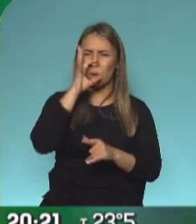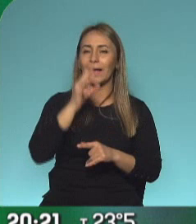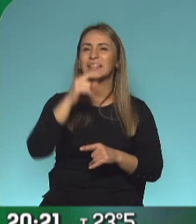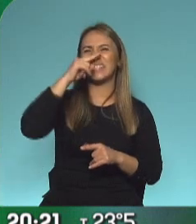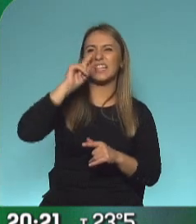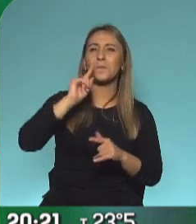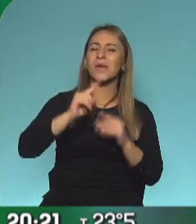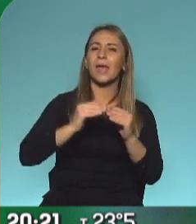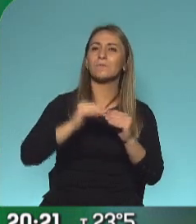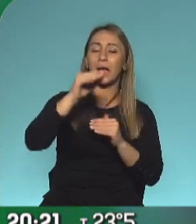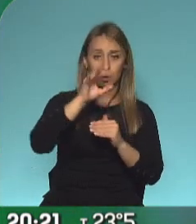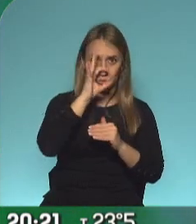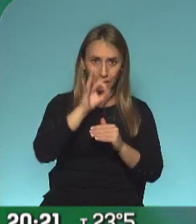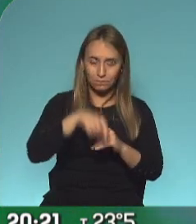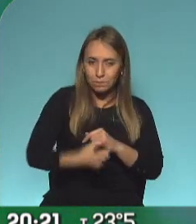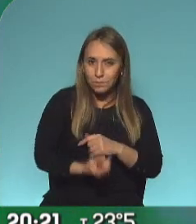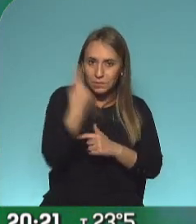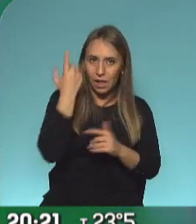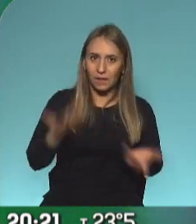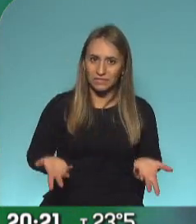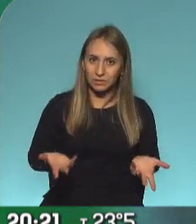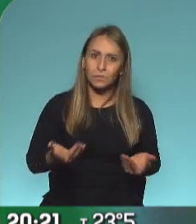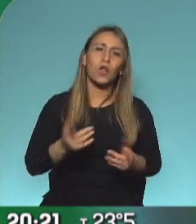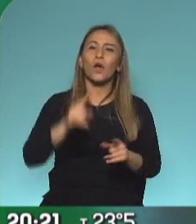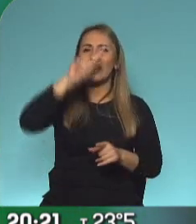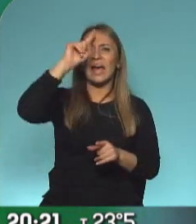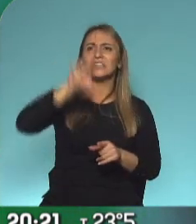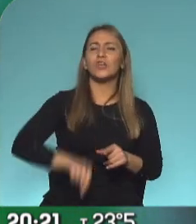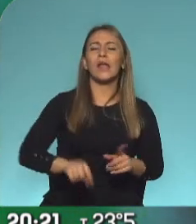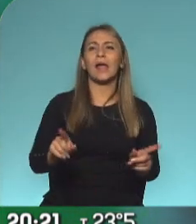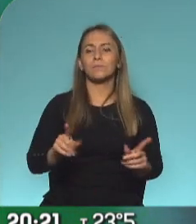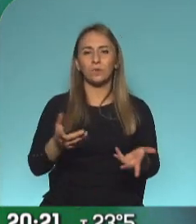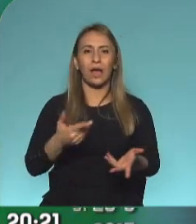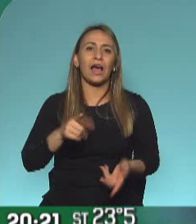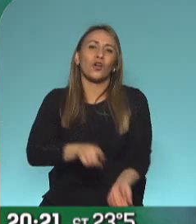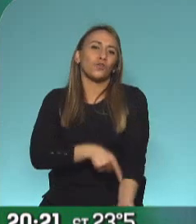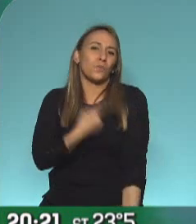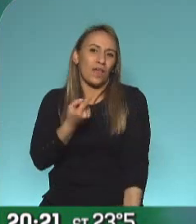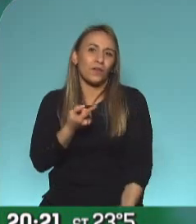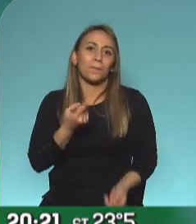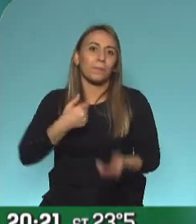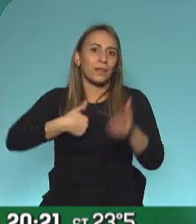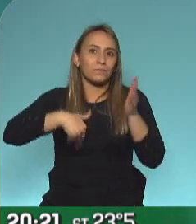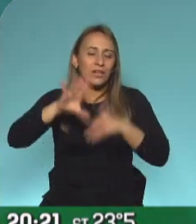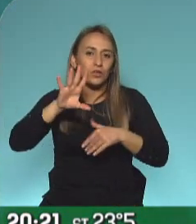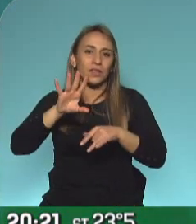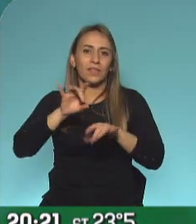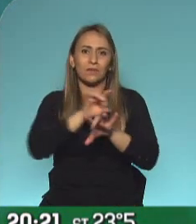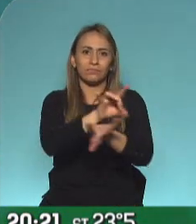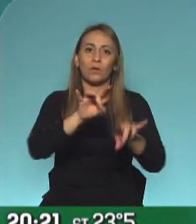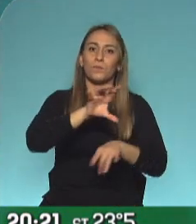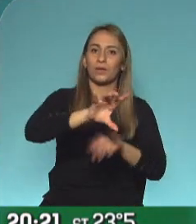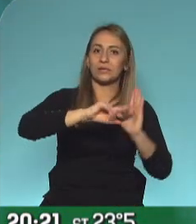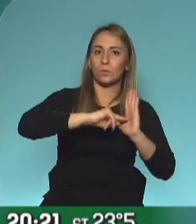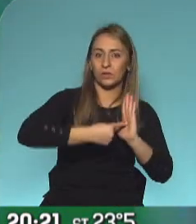nuevos casos, pero no solamente a nivel nacional, porque estamos acostumbrados a que la gran cantidad de casos en provincia de